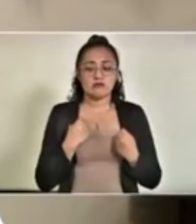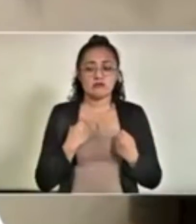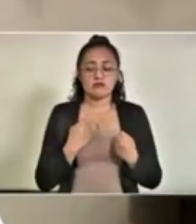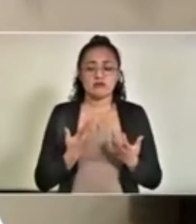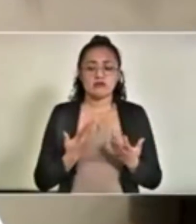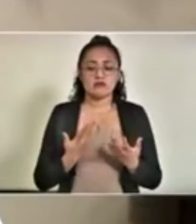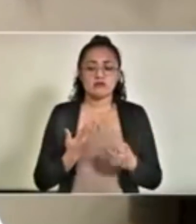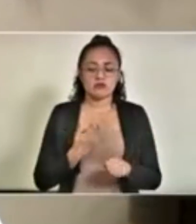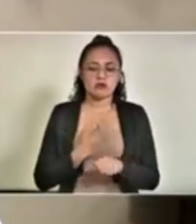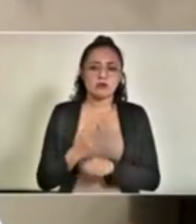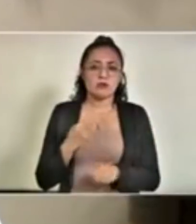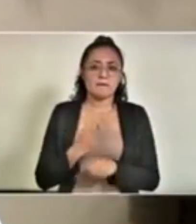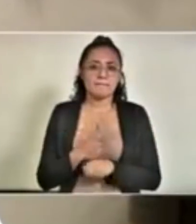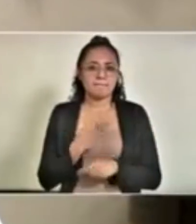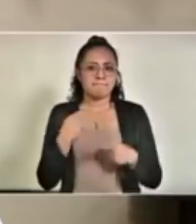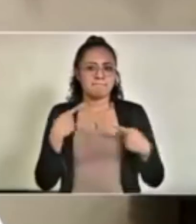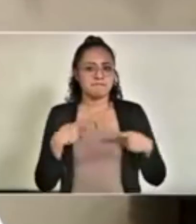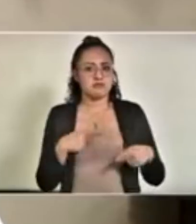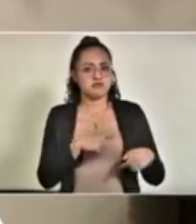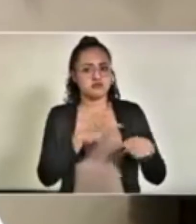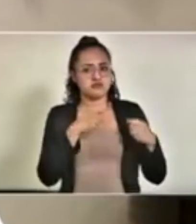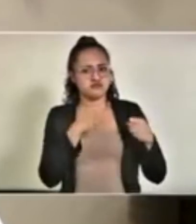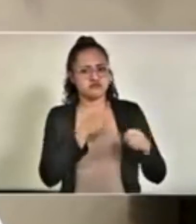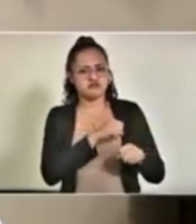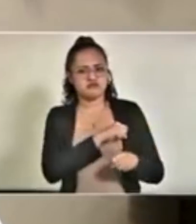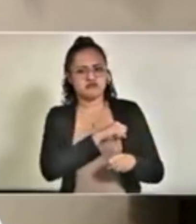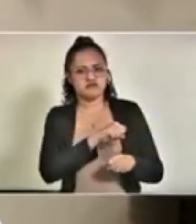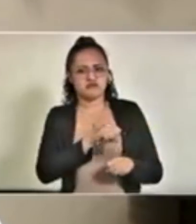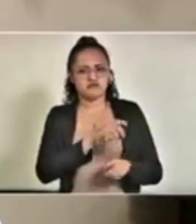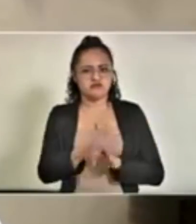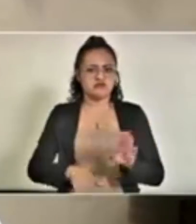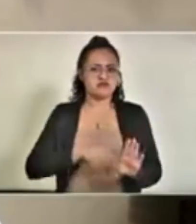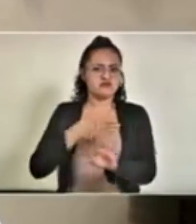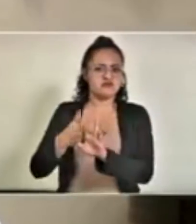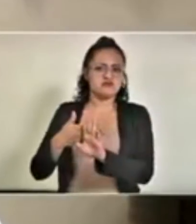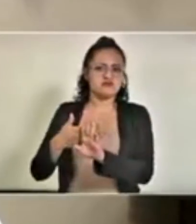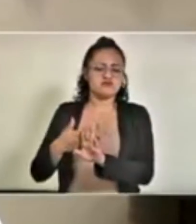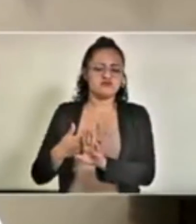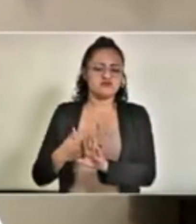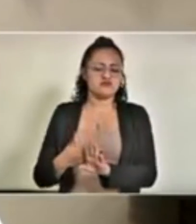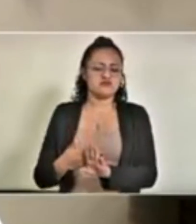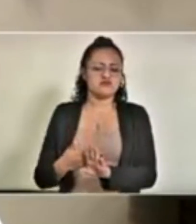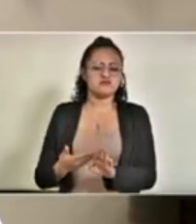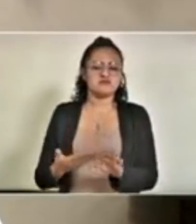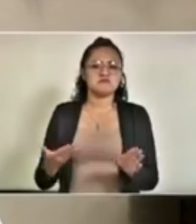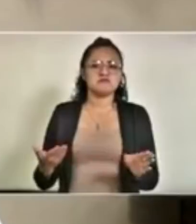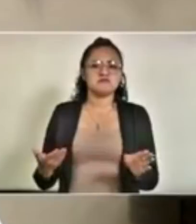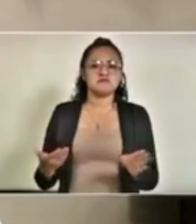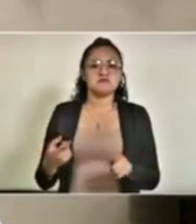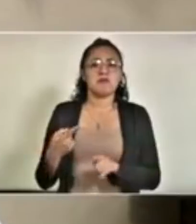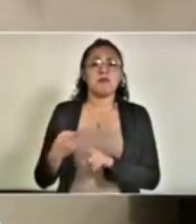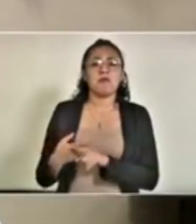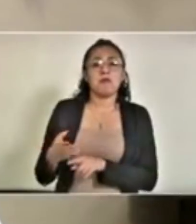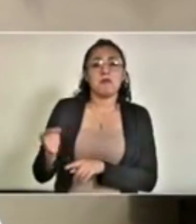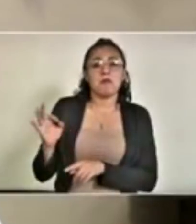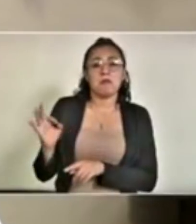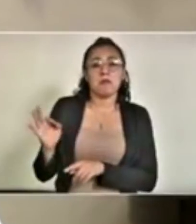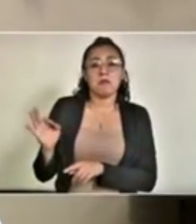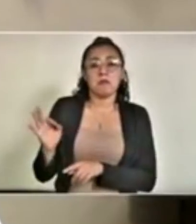de delincuentes contra alguien que ellos supusieron